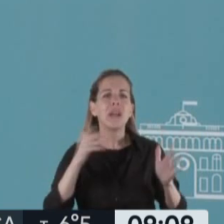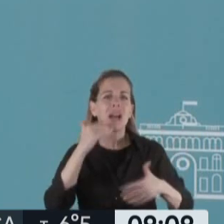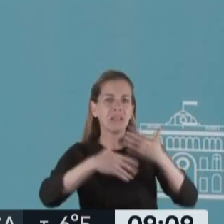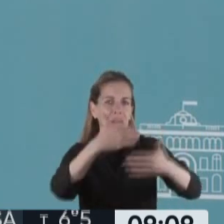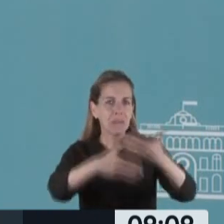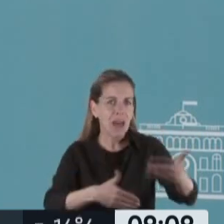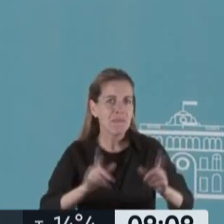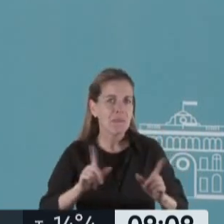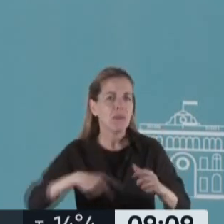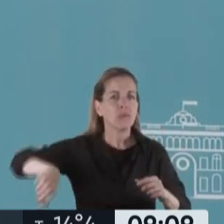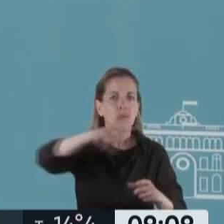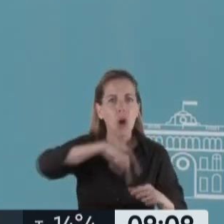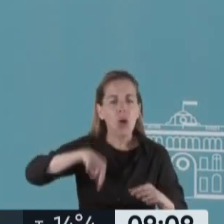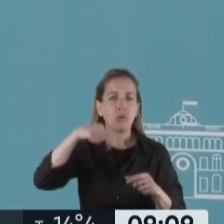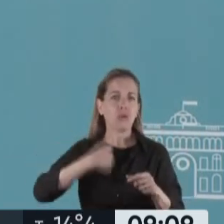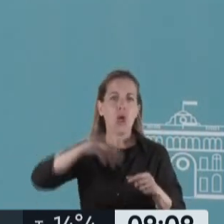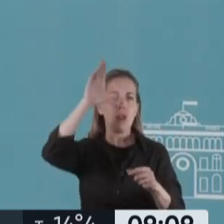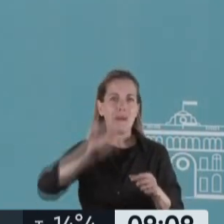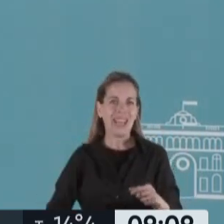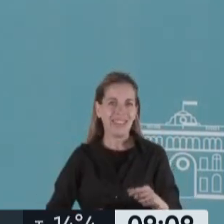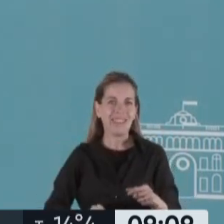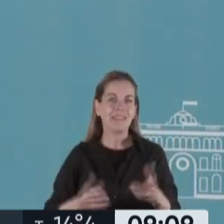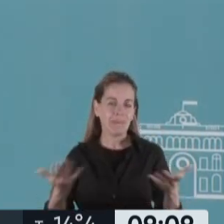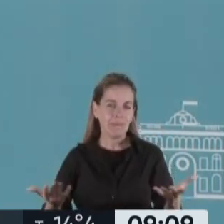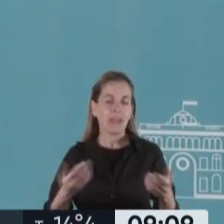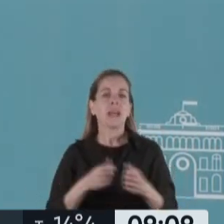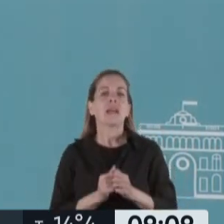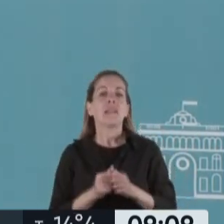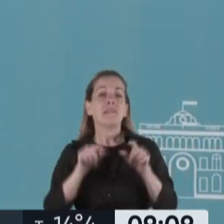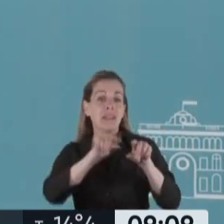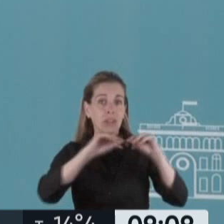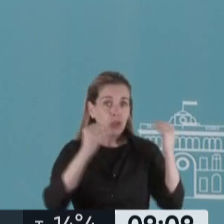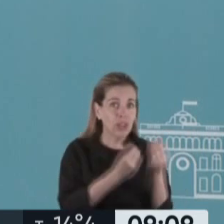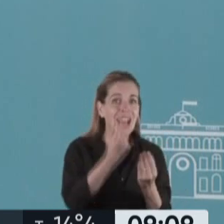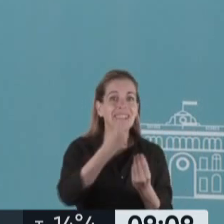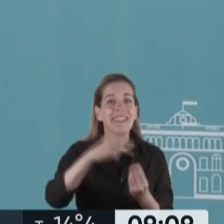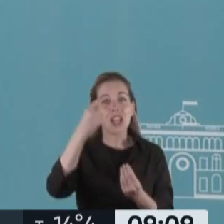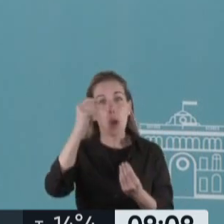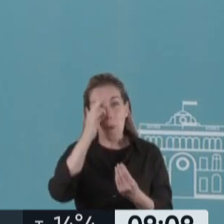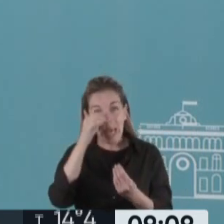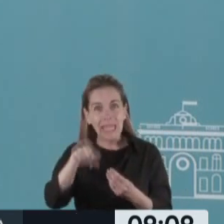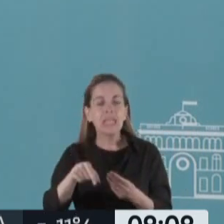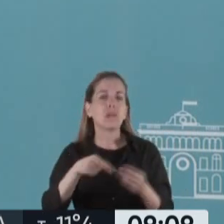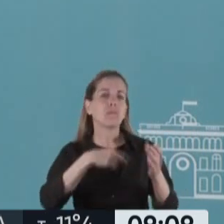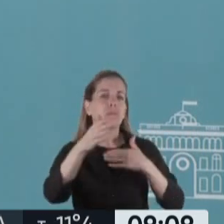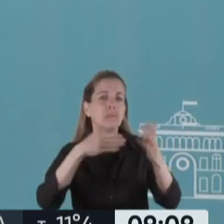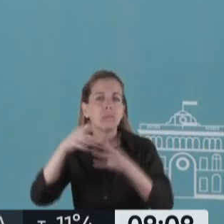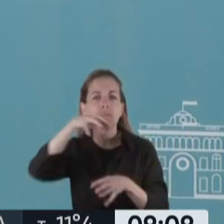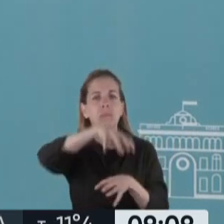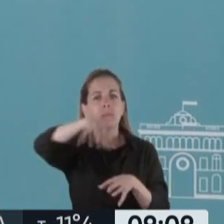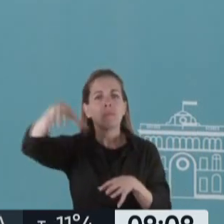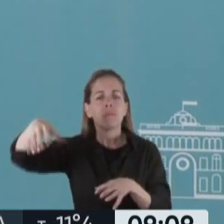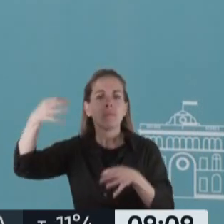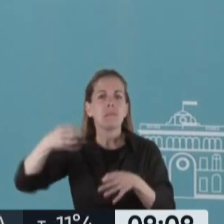adelante simultáneamente en todo el gobierno, en todo el país, de las cuales 120 son grandes obras estratégicas, y